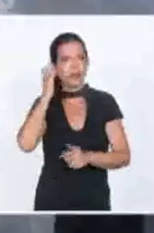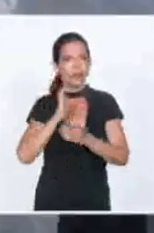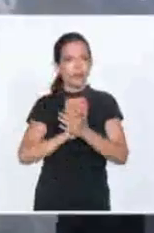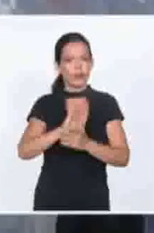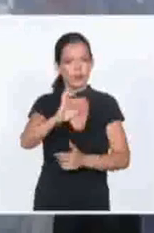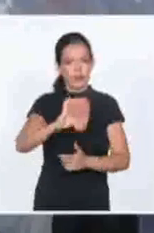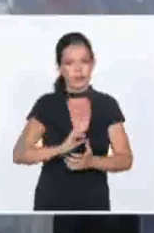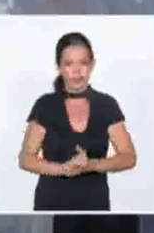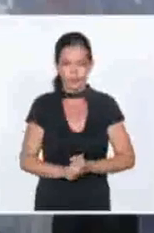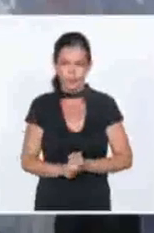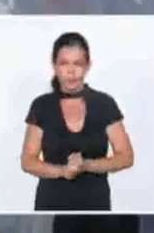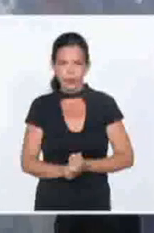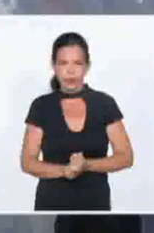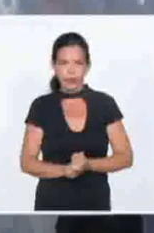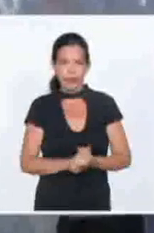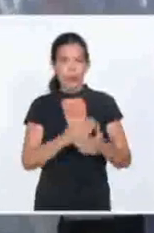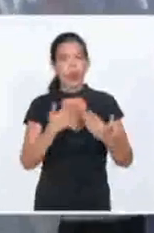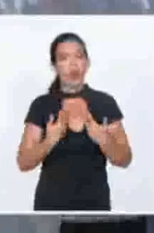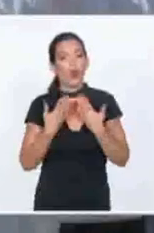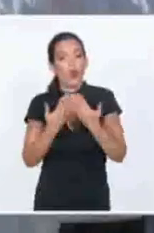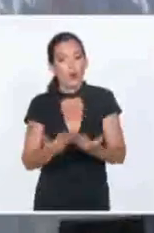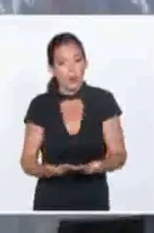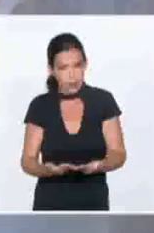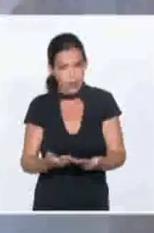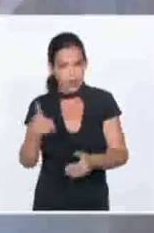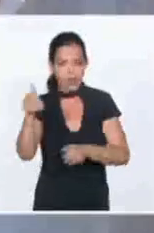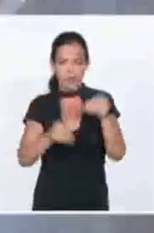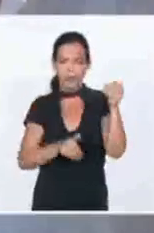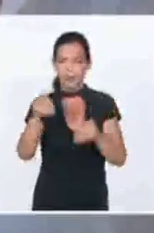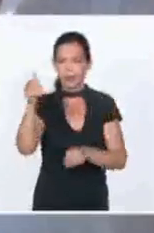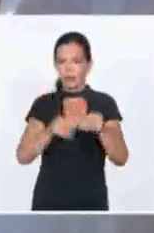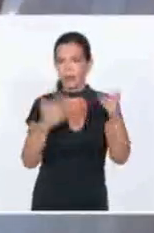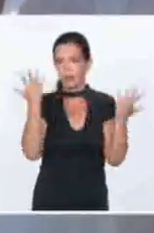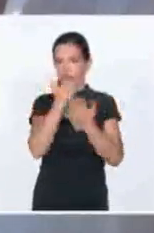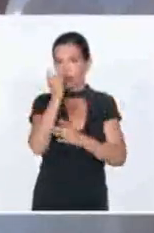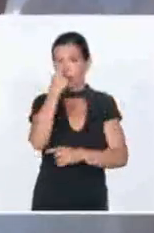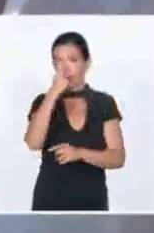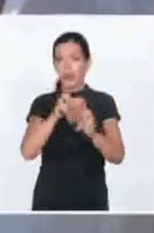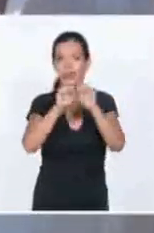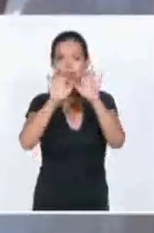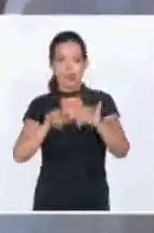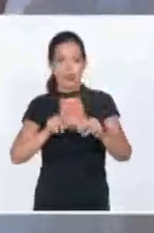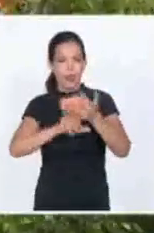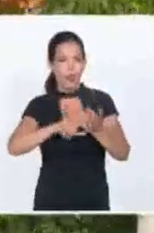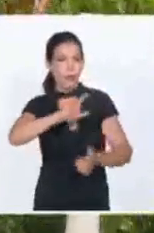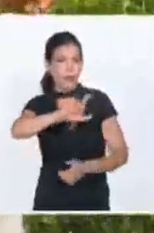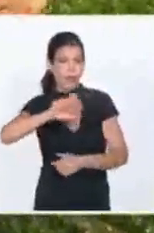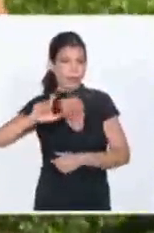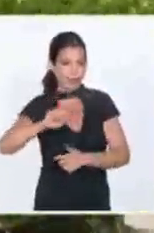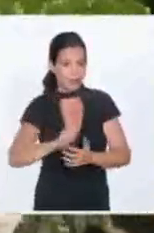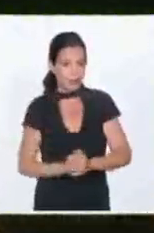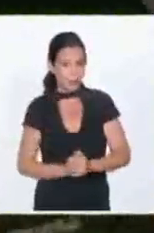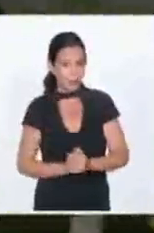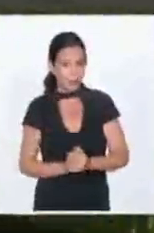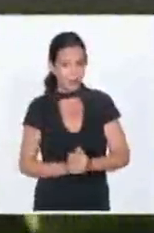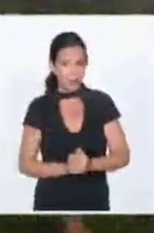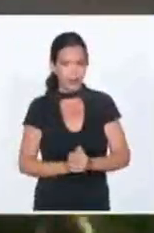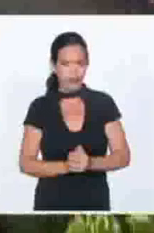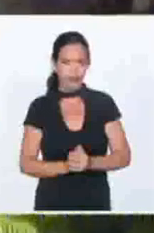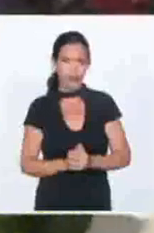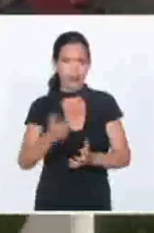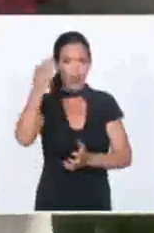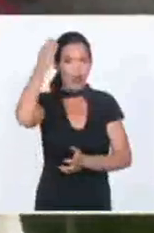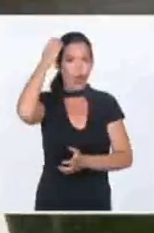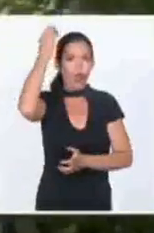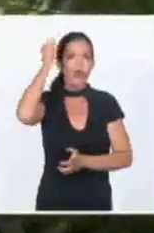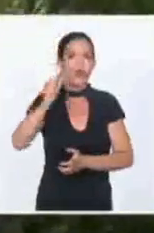El homenaje fue presidido por José Ramón Monteagudo Ruiz, primer secretario del partido en la provincia, Beatriz Johnson Urrutia,